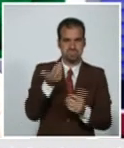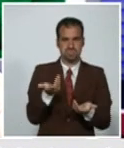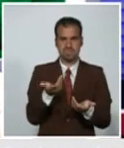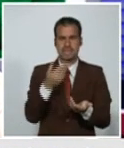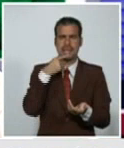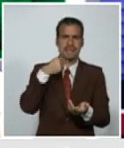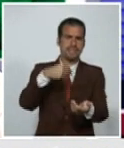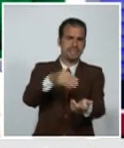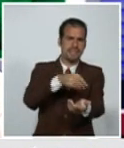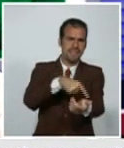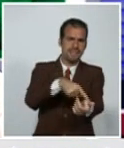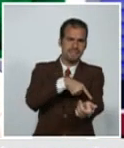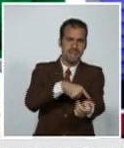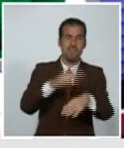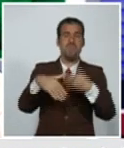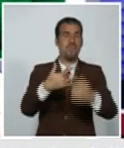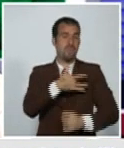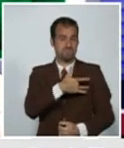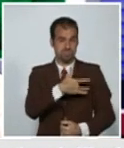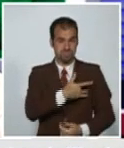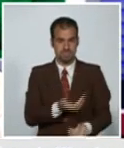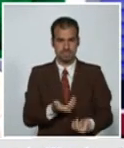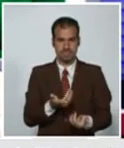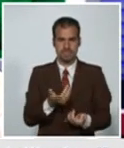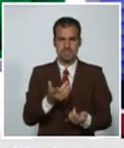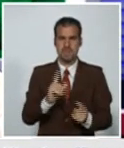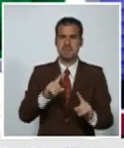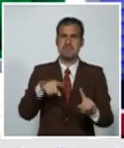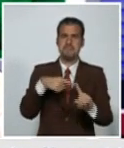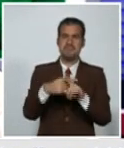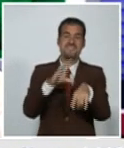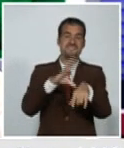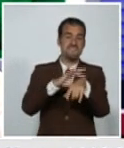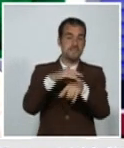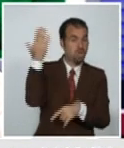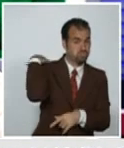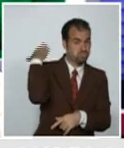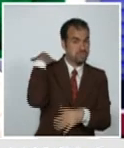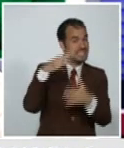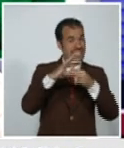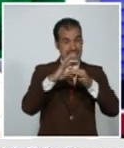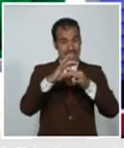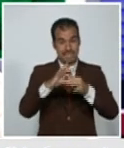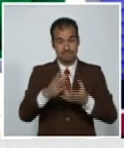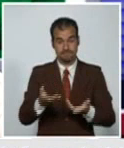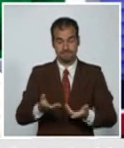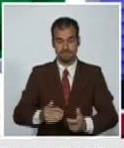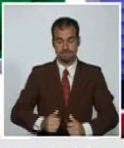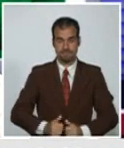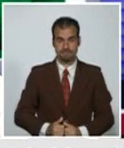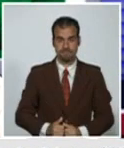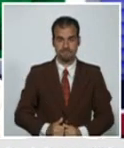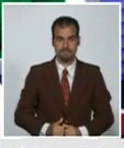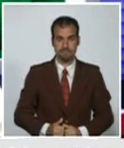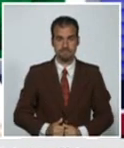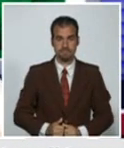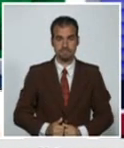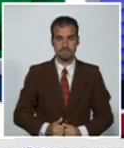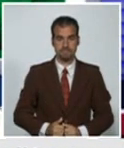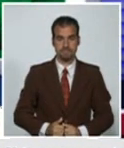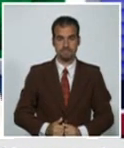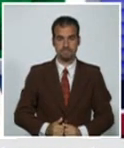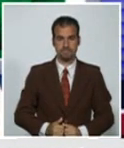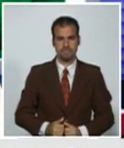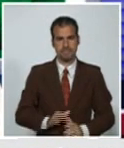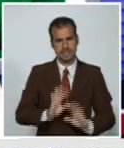mellitus, enfermedad pulmonar obstructiva crónica, que como también nuestra población ha ido